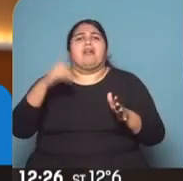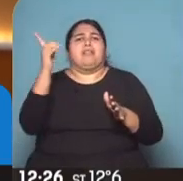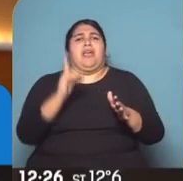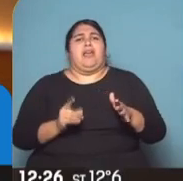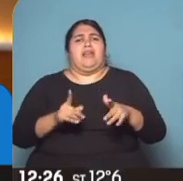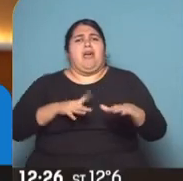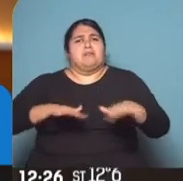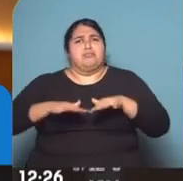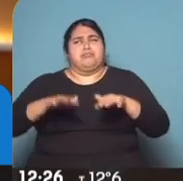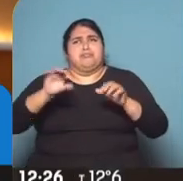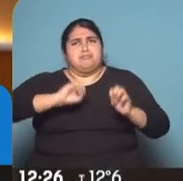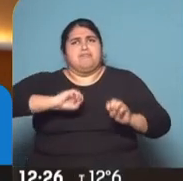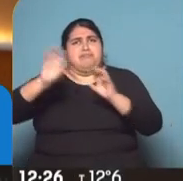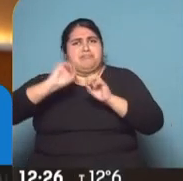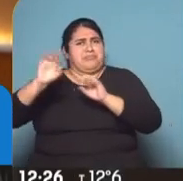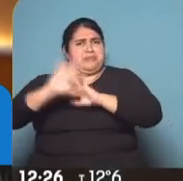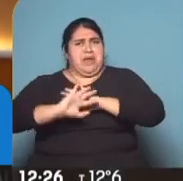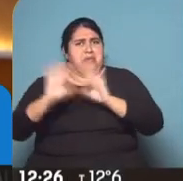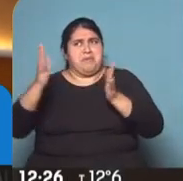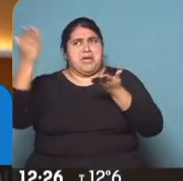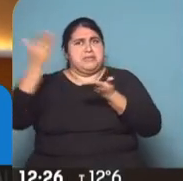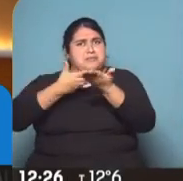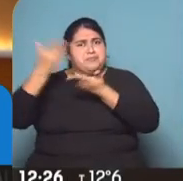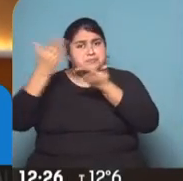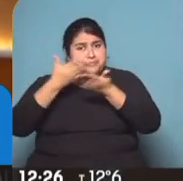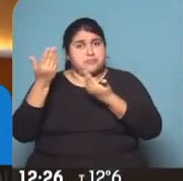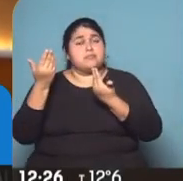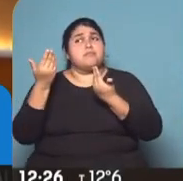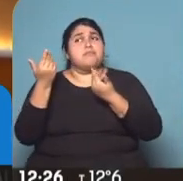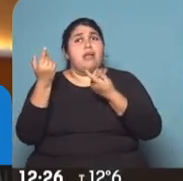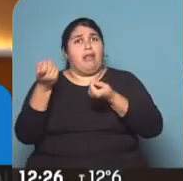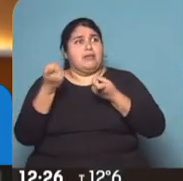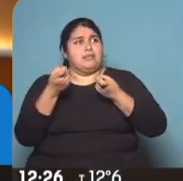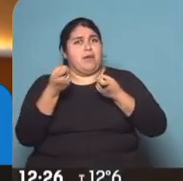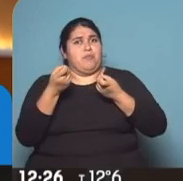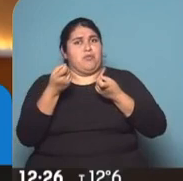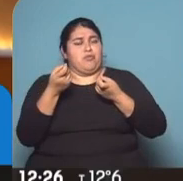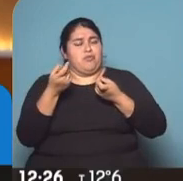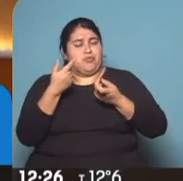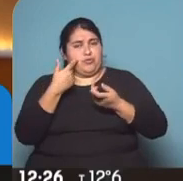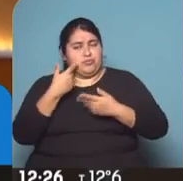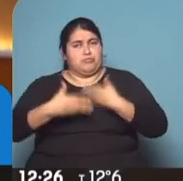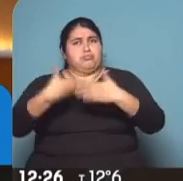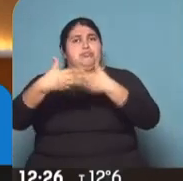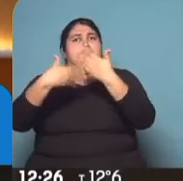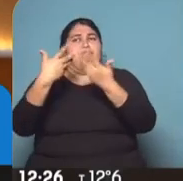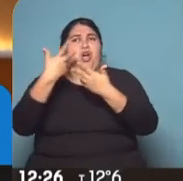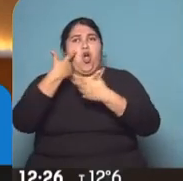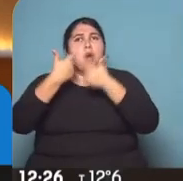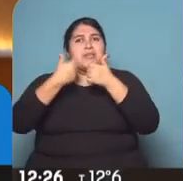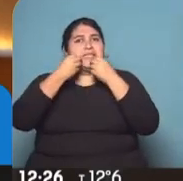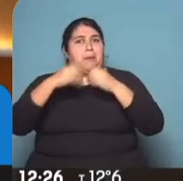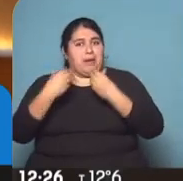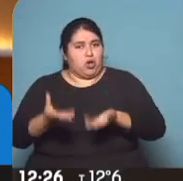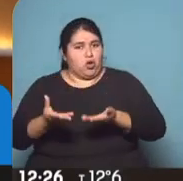potencialidad de poder es el mercado pero para poder ser competitivos y poder entrar en esos mercados hay que